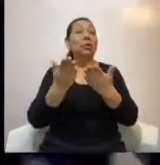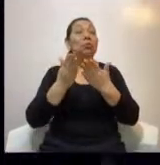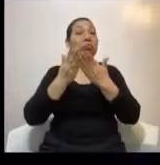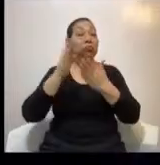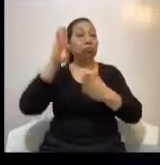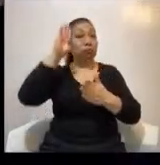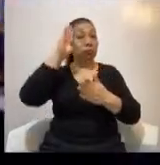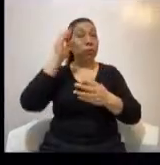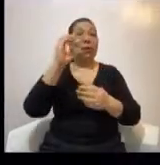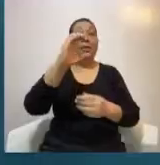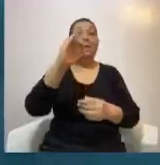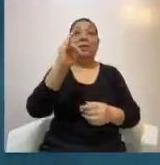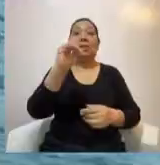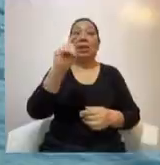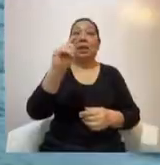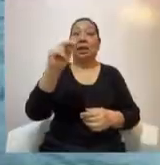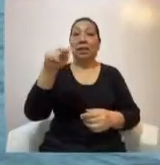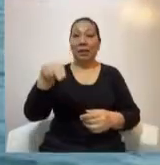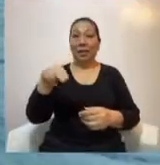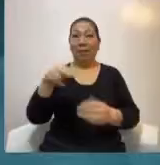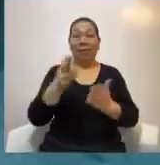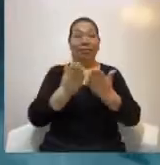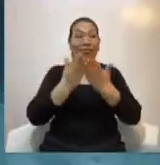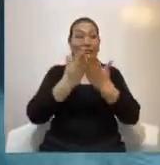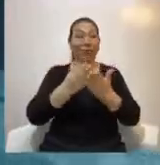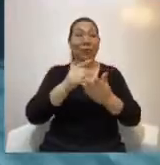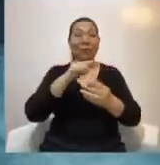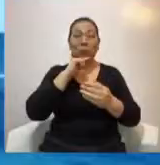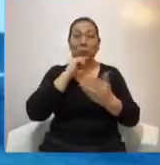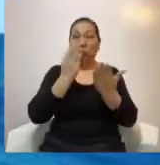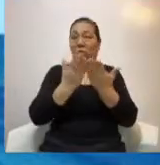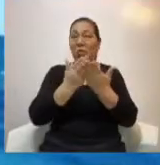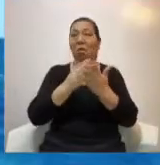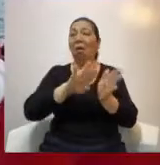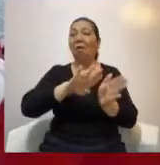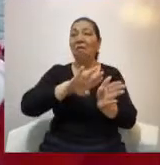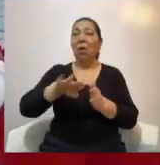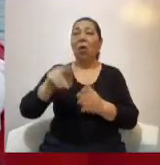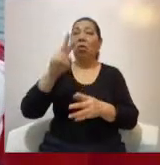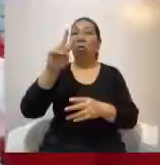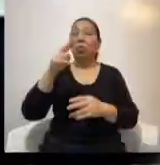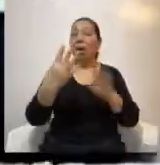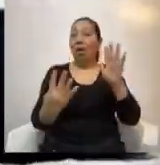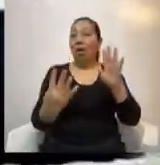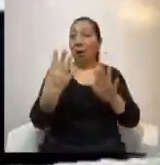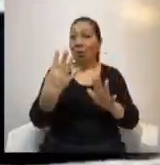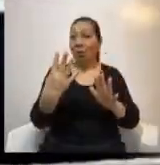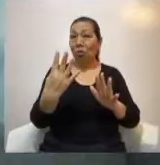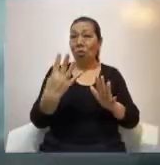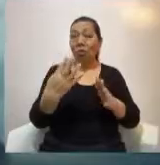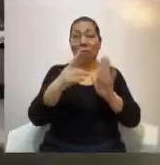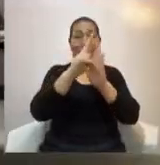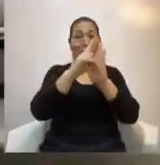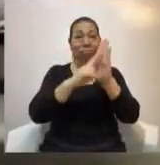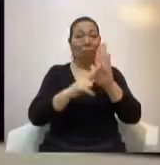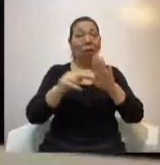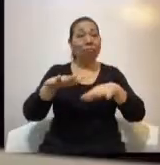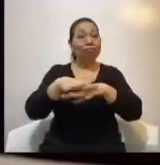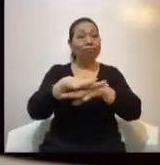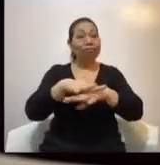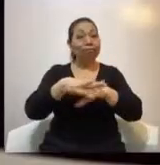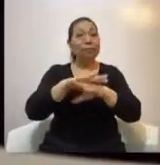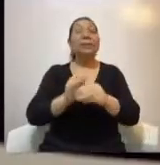Tecnológico Público Naval, el CITEN, que pertenece a la Marina de Guerra. Ella fue dada de baja en el año 2014 a través de una